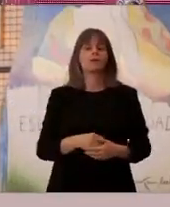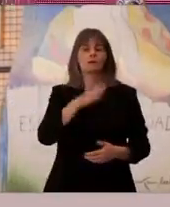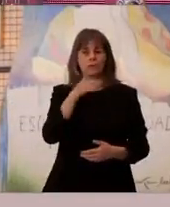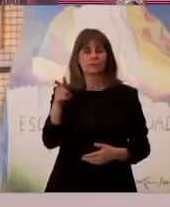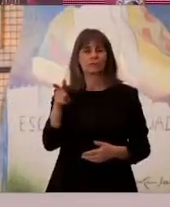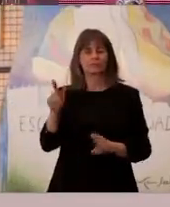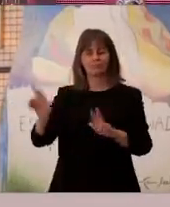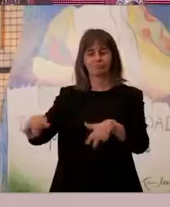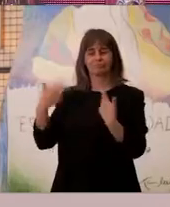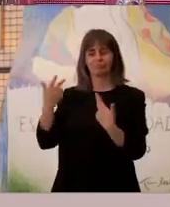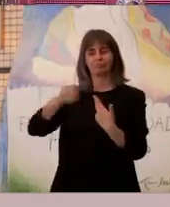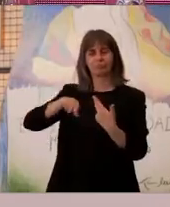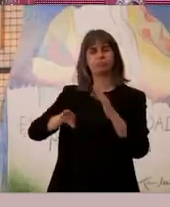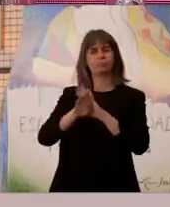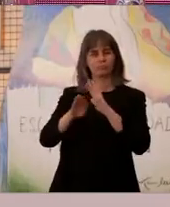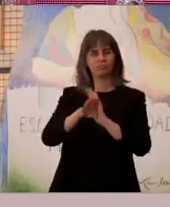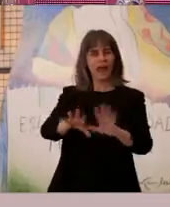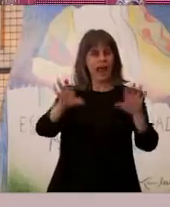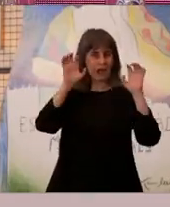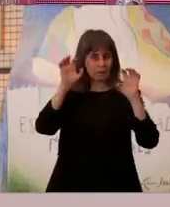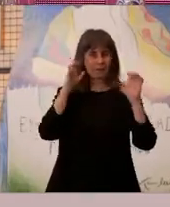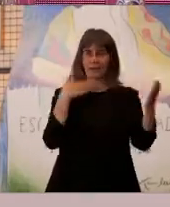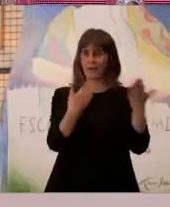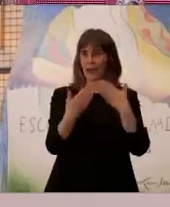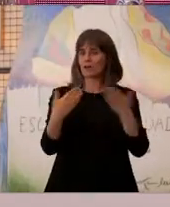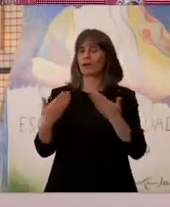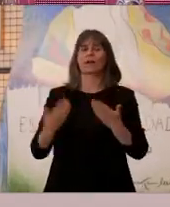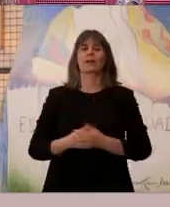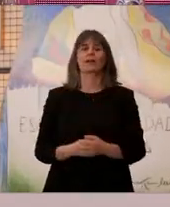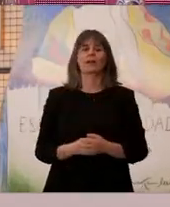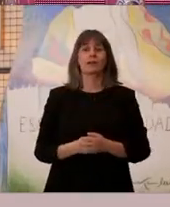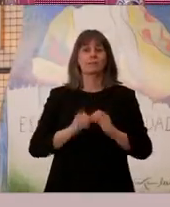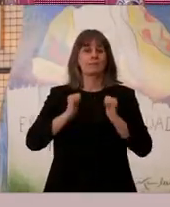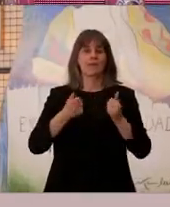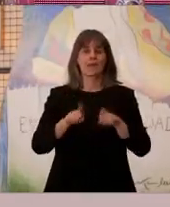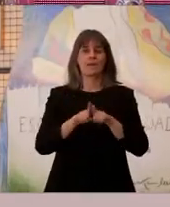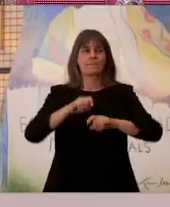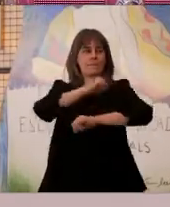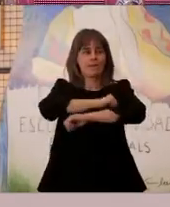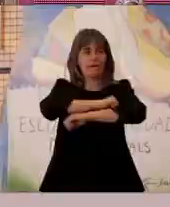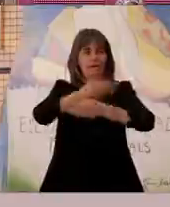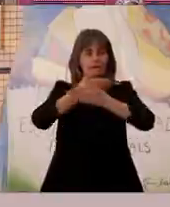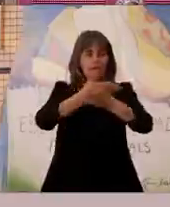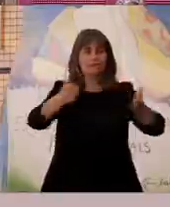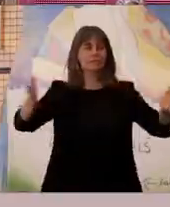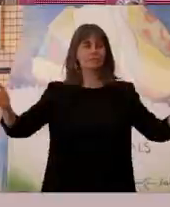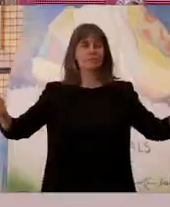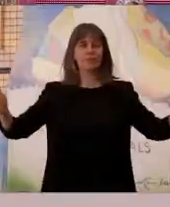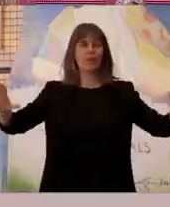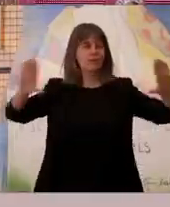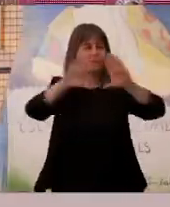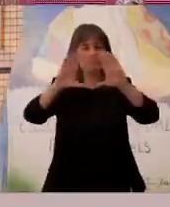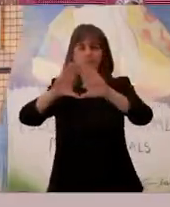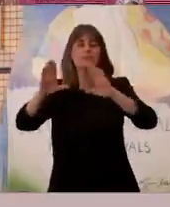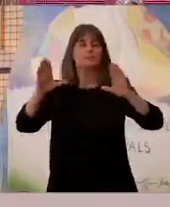permitirnos seguir aprendiendo dialogando por abrir esas fiestas o mundofeminismo los